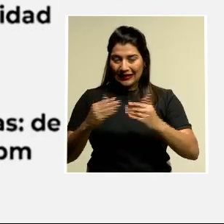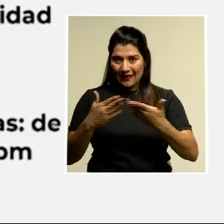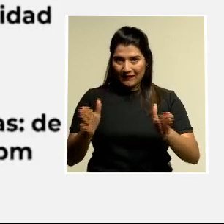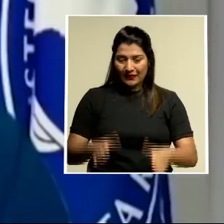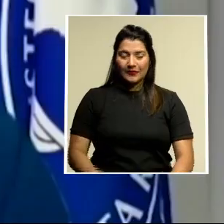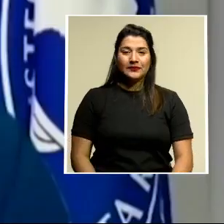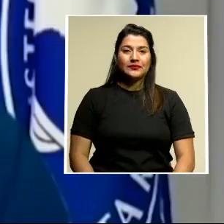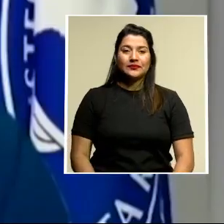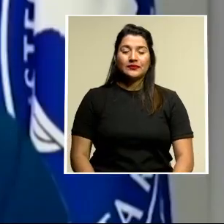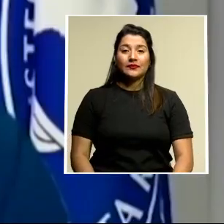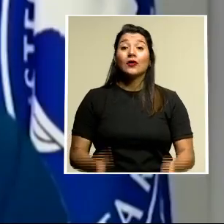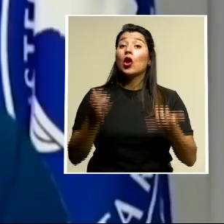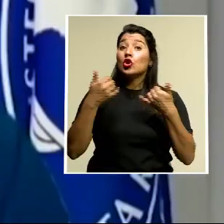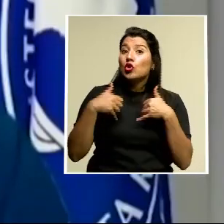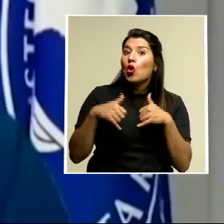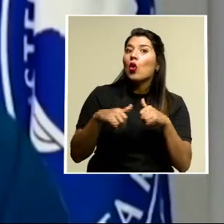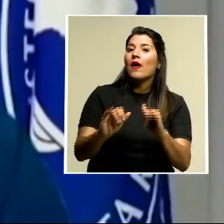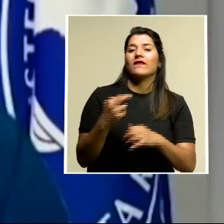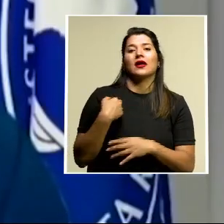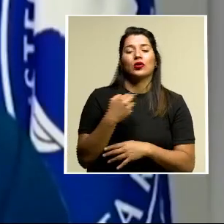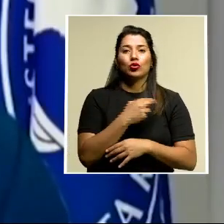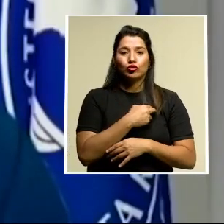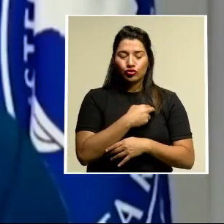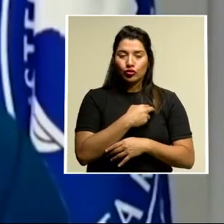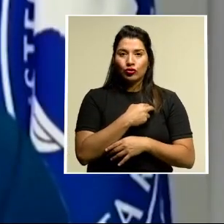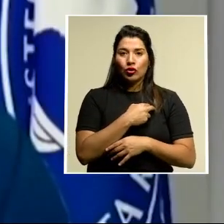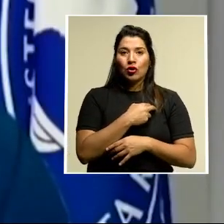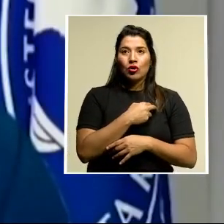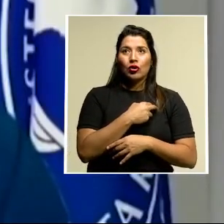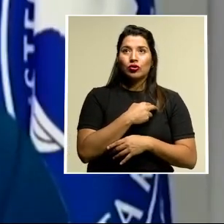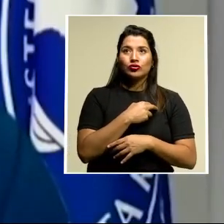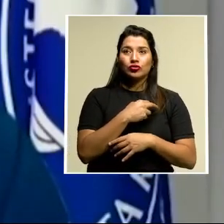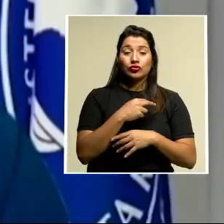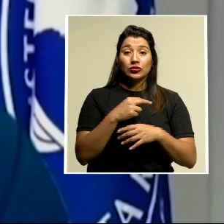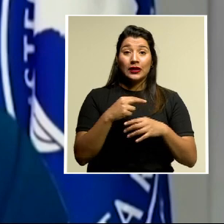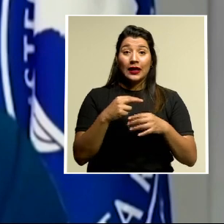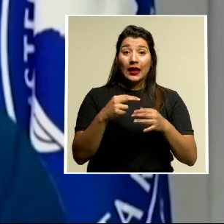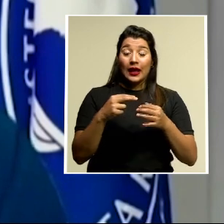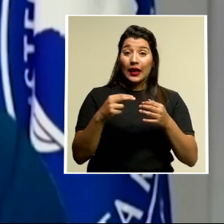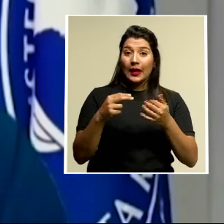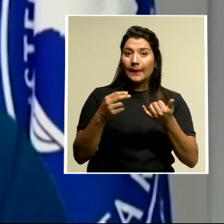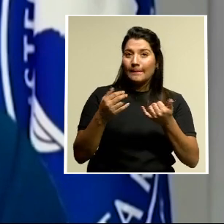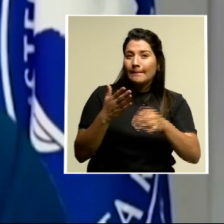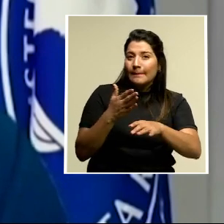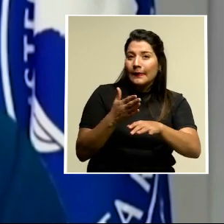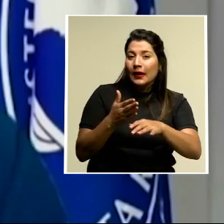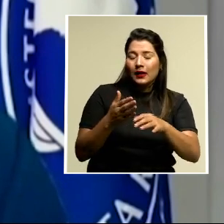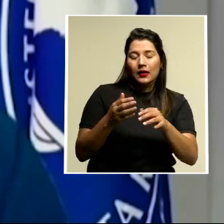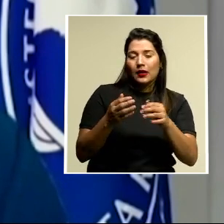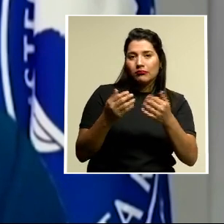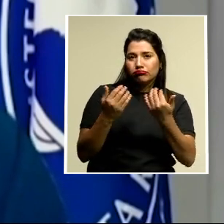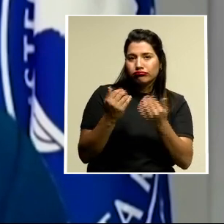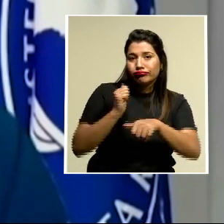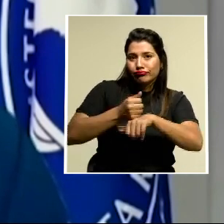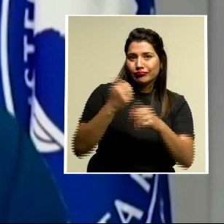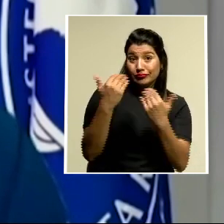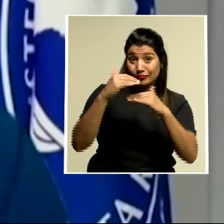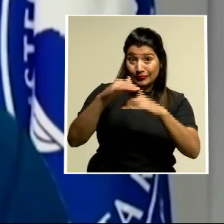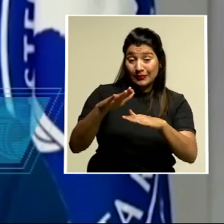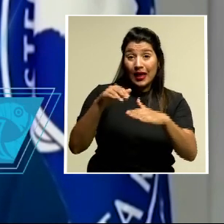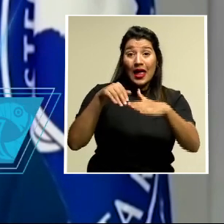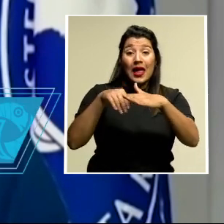habilitadas. Todavía nos encontramos por ese máximo óptimo que se ha establecido a nivel de las